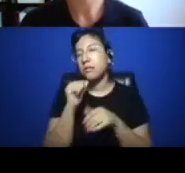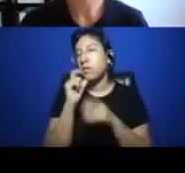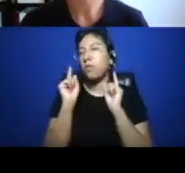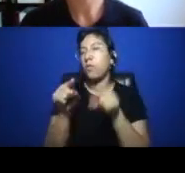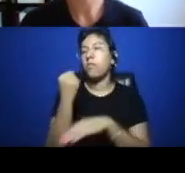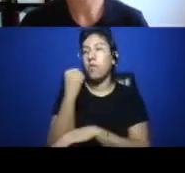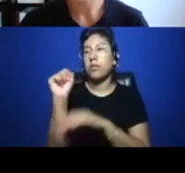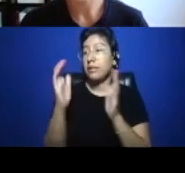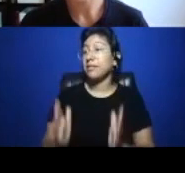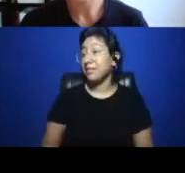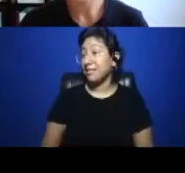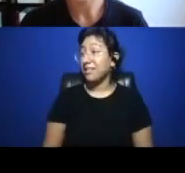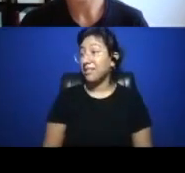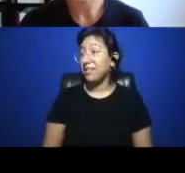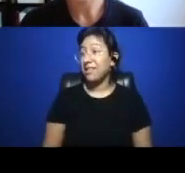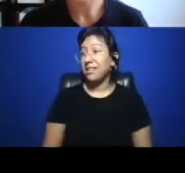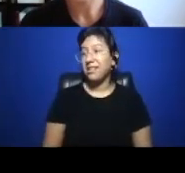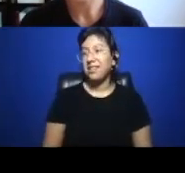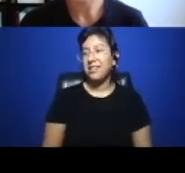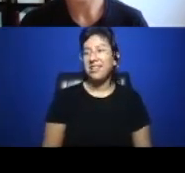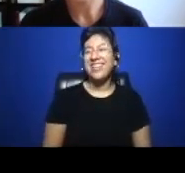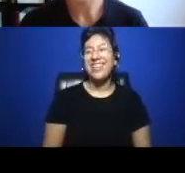o ponerte el dedo en la huella.